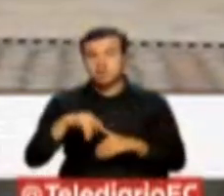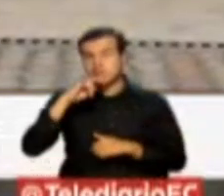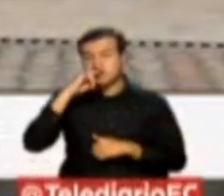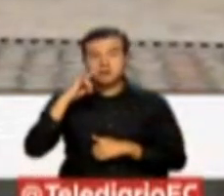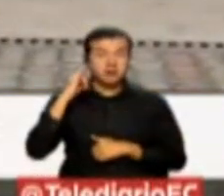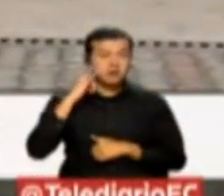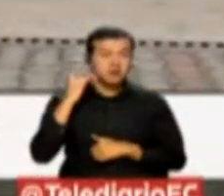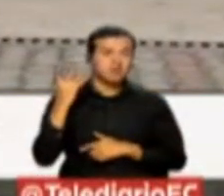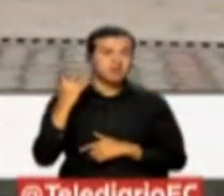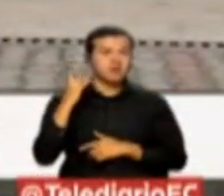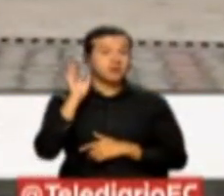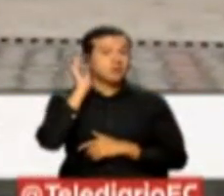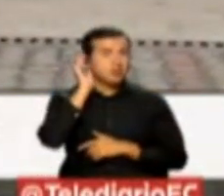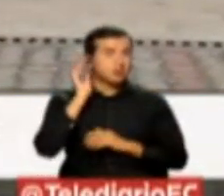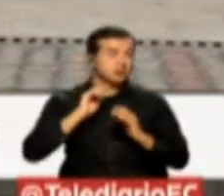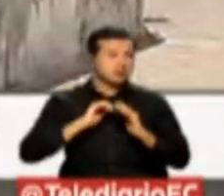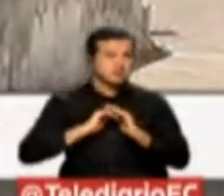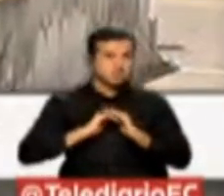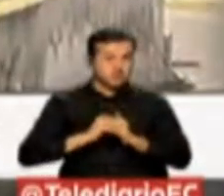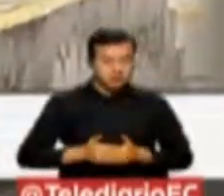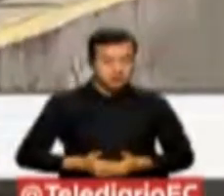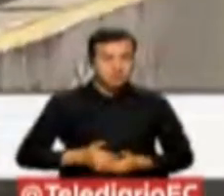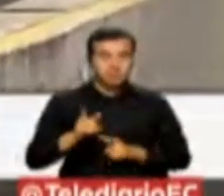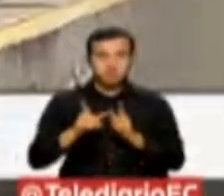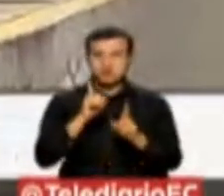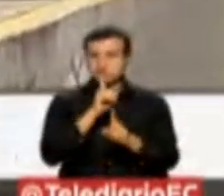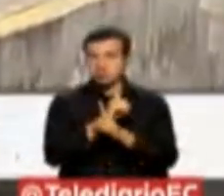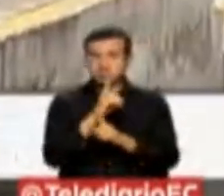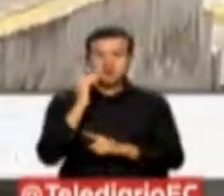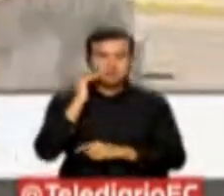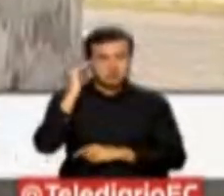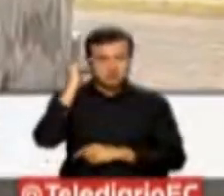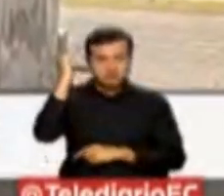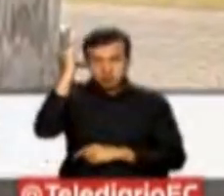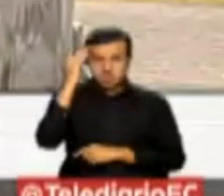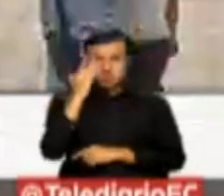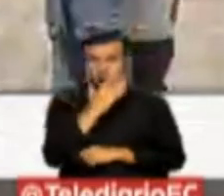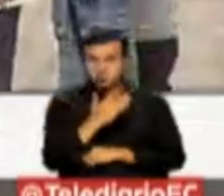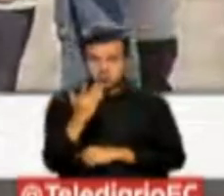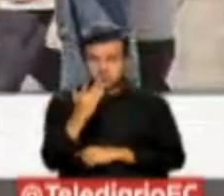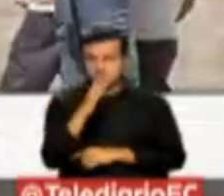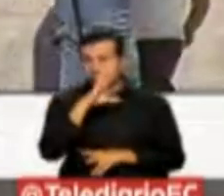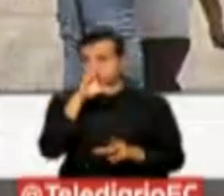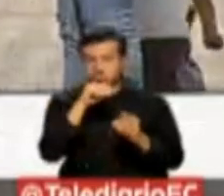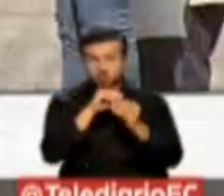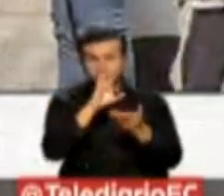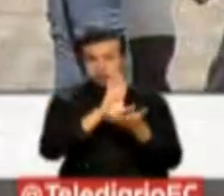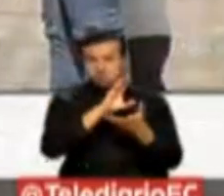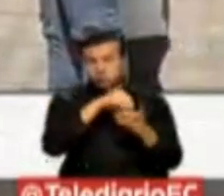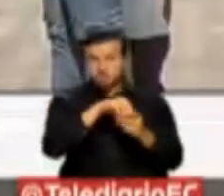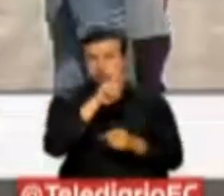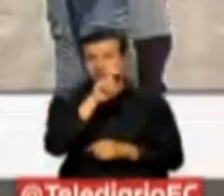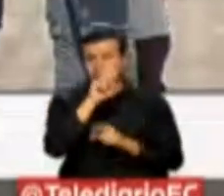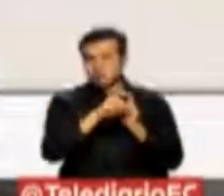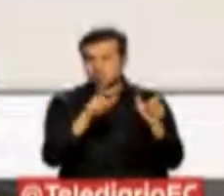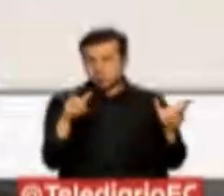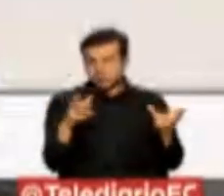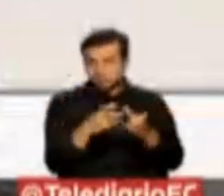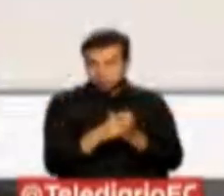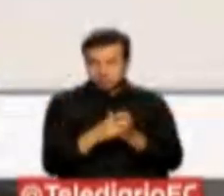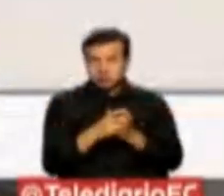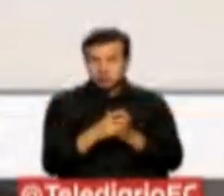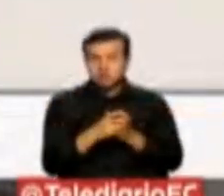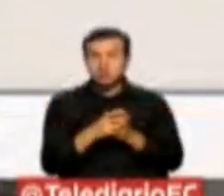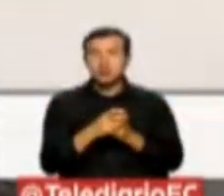sus padres, mujeres embarazadas, personas con discapacidad y adultos mayores. Cada centro tiene capacidad para 20 personas. Duré